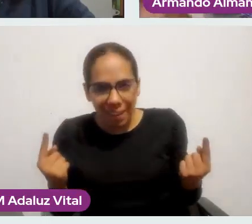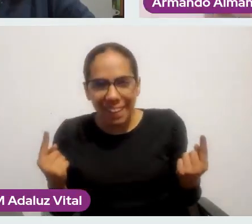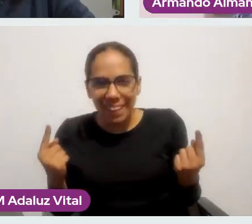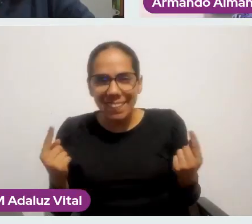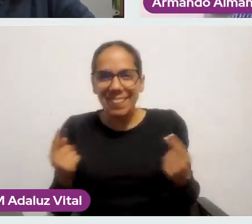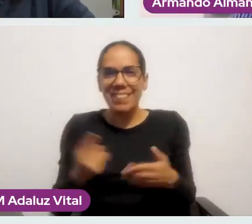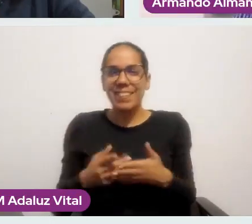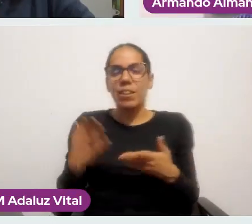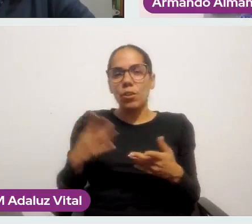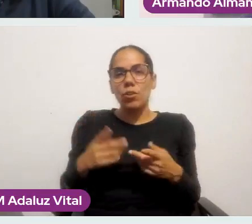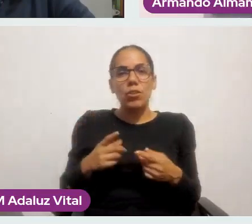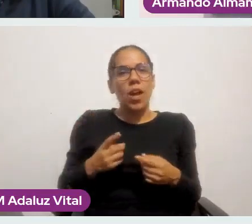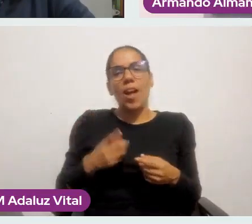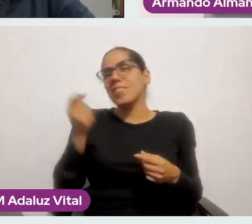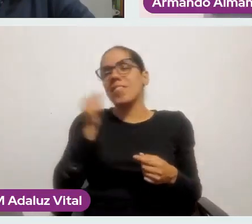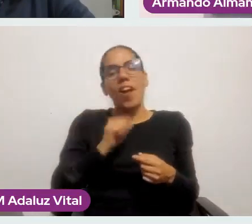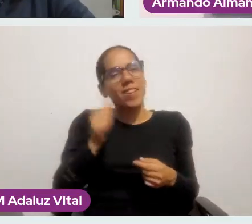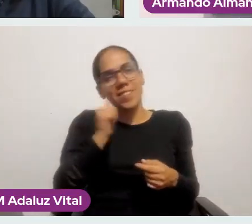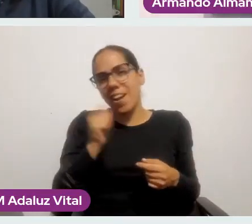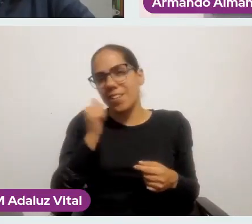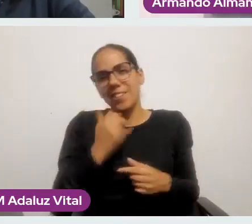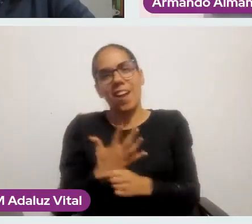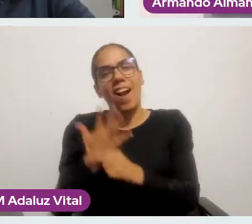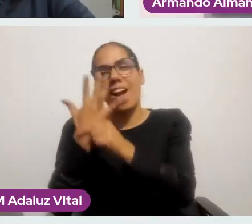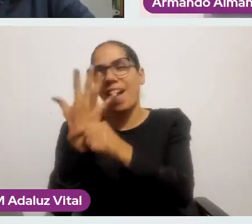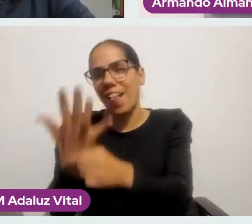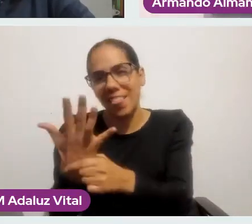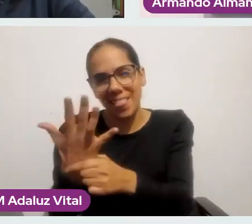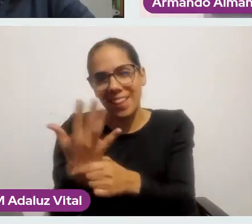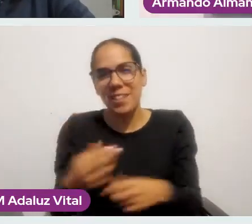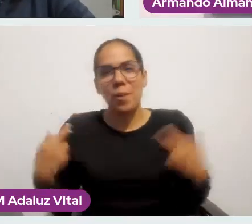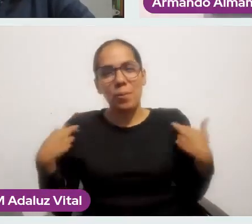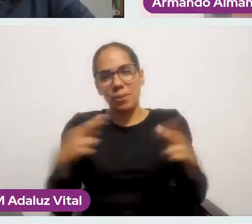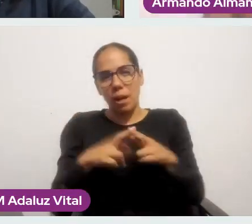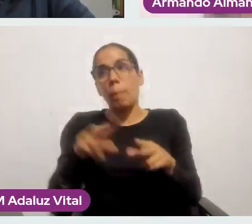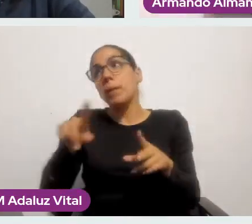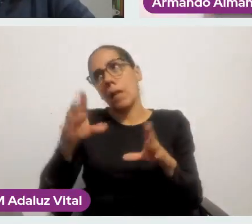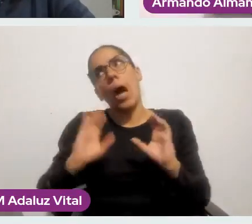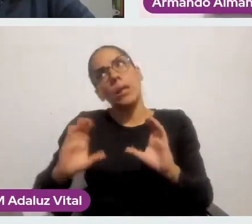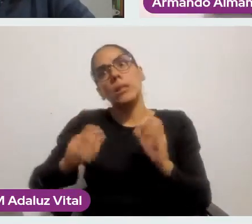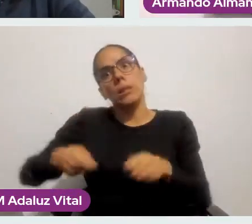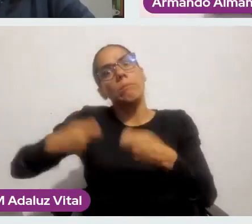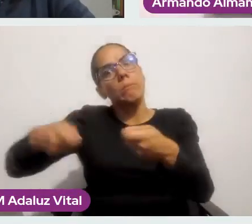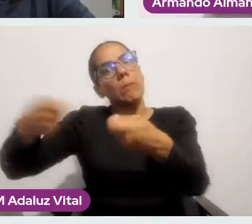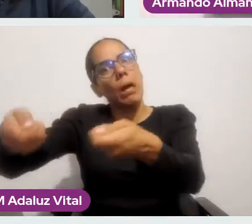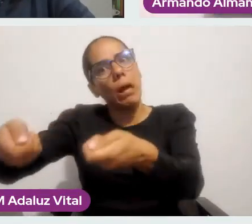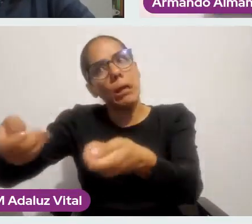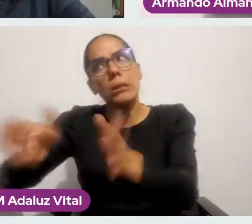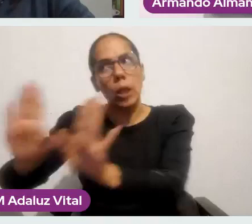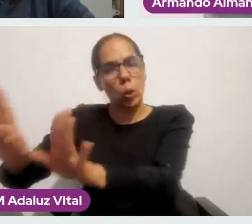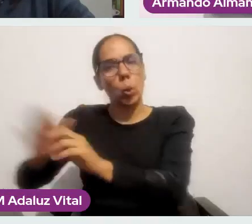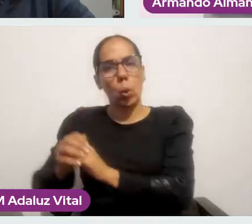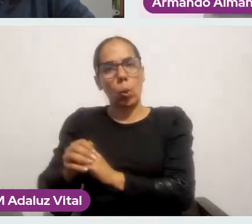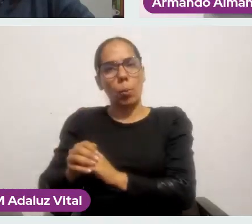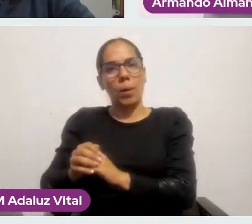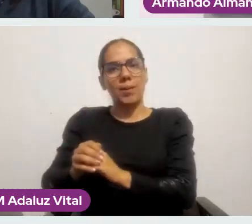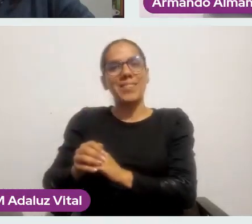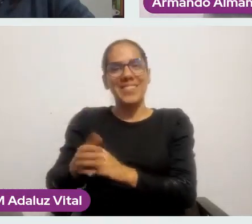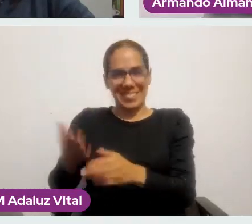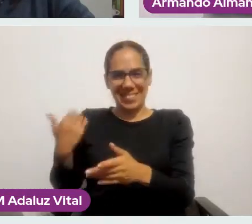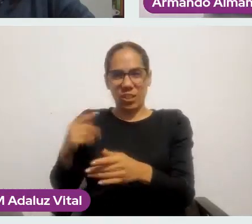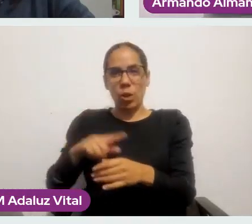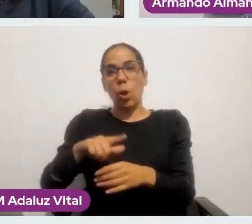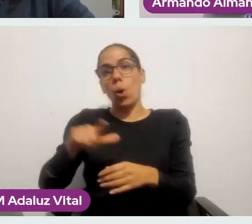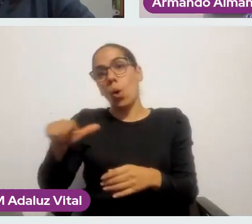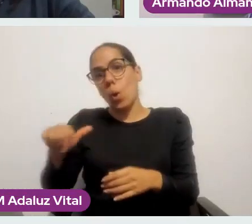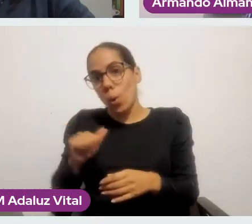encargo a mi hijo. Ay, se lo encargo mucho, por favor. Después en el kinder, con las